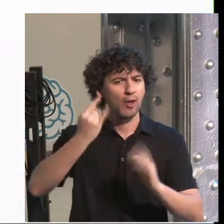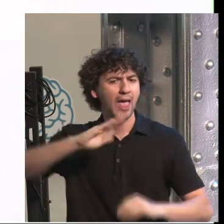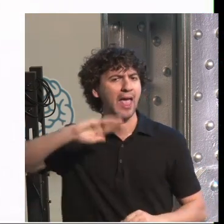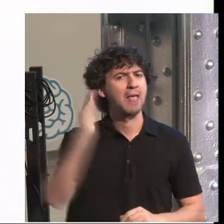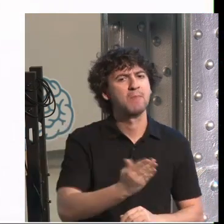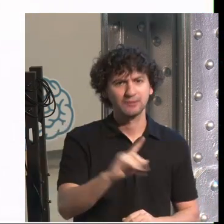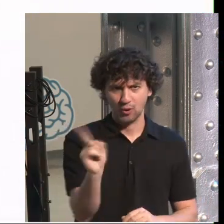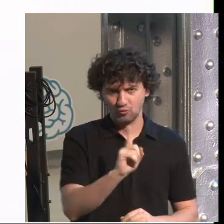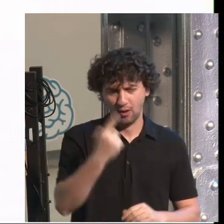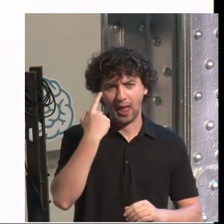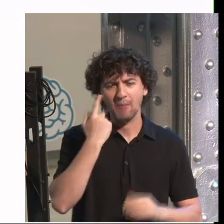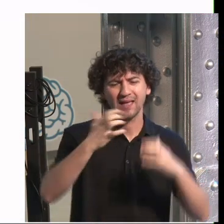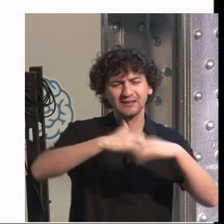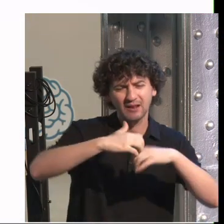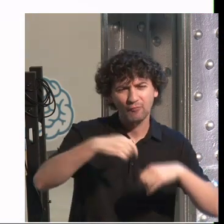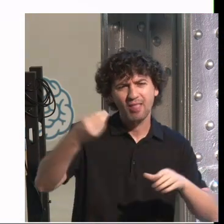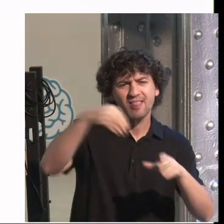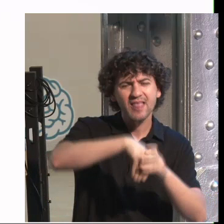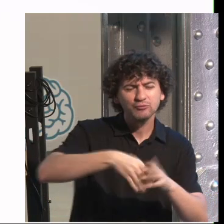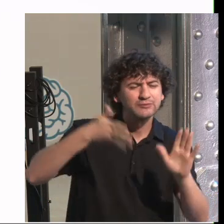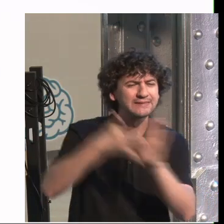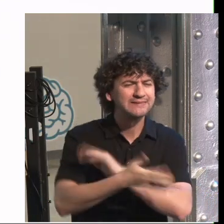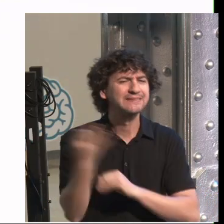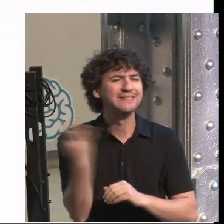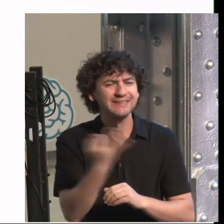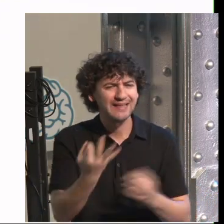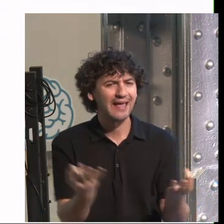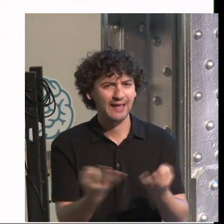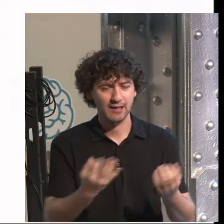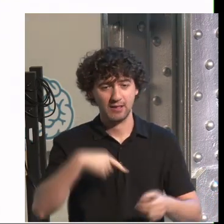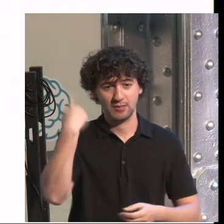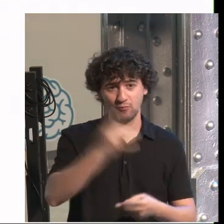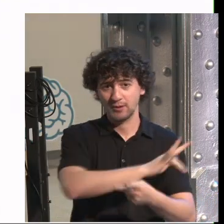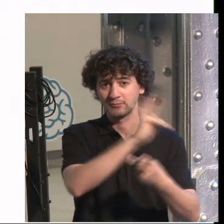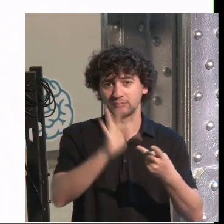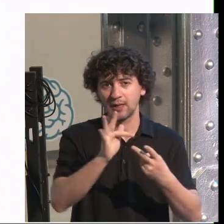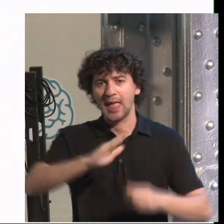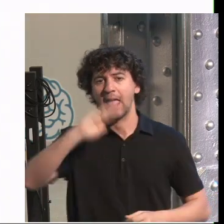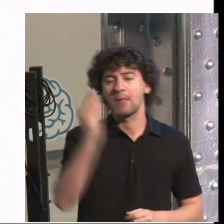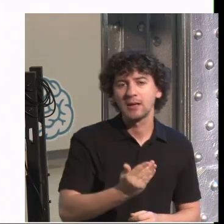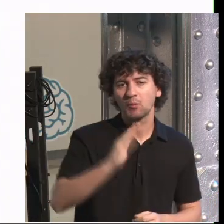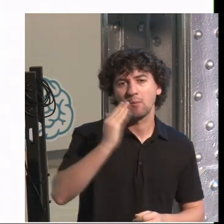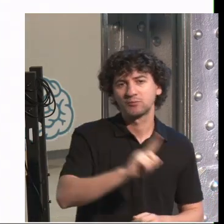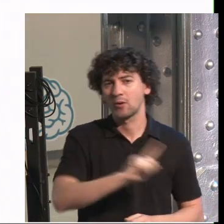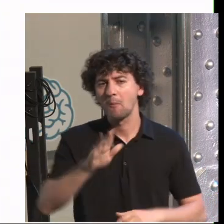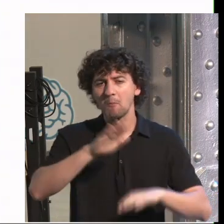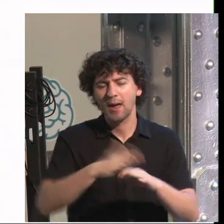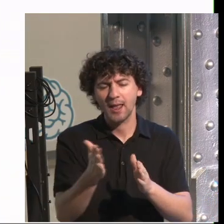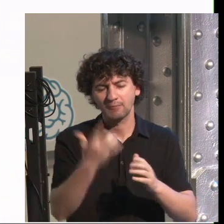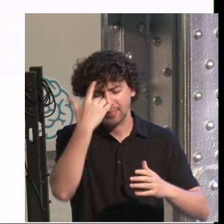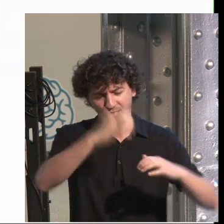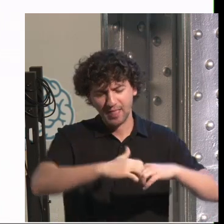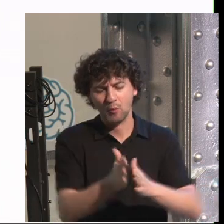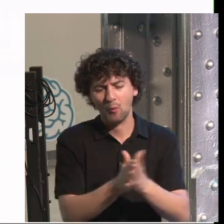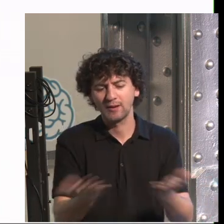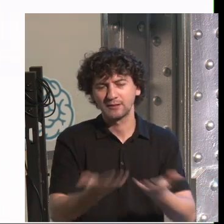qué es lo que está pasando en el cerebro. Después voy a hablar de tecnologías no invasiva e invasiva para estimular nuestro cerebro.